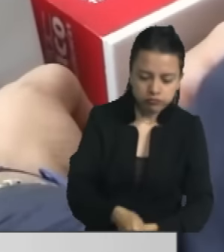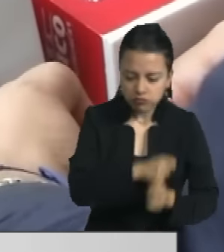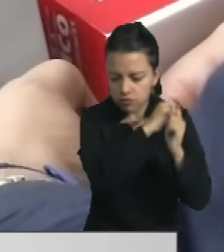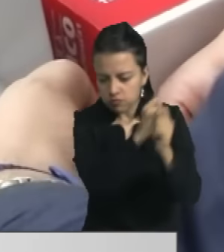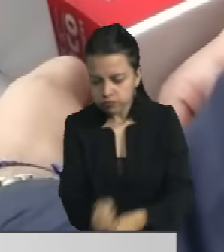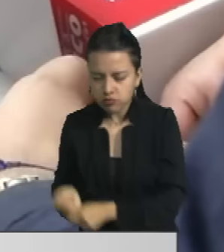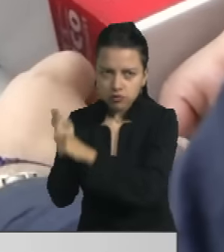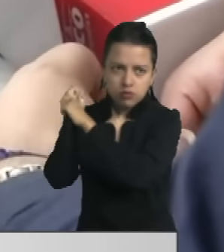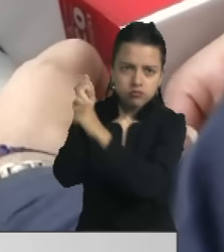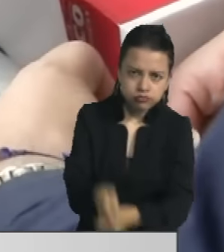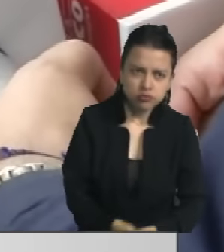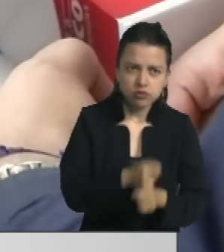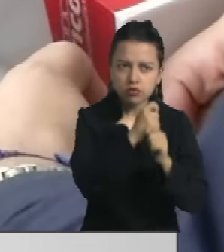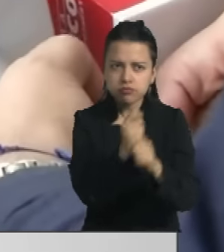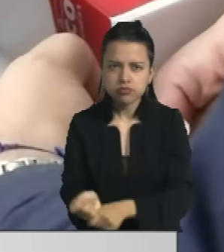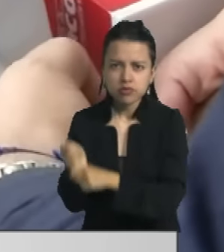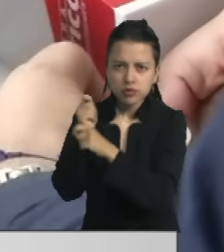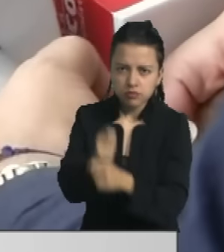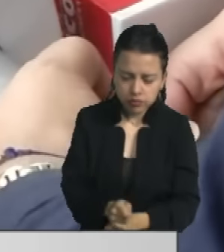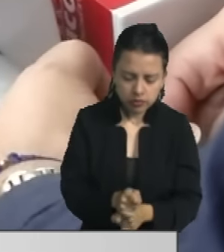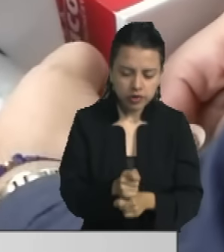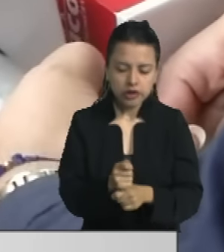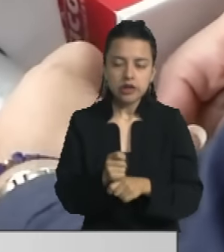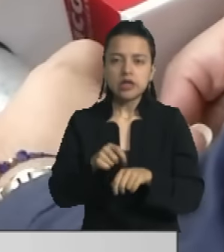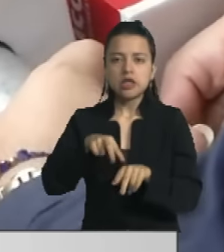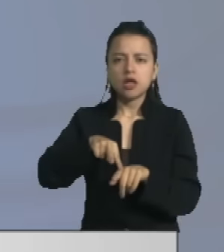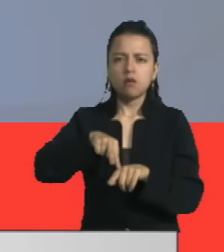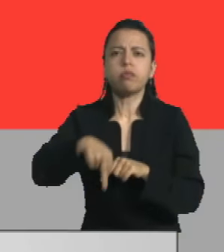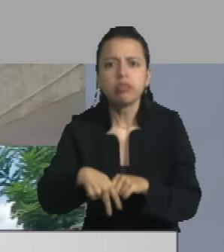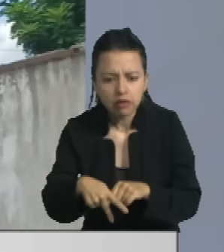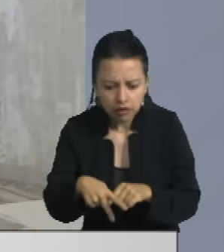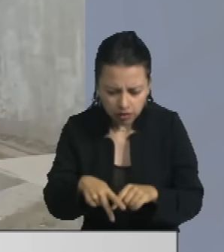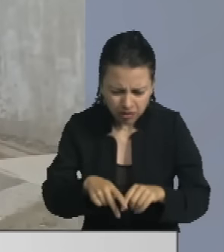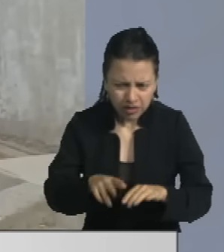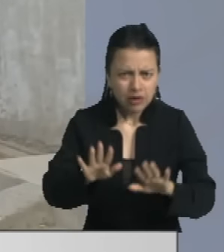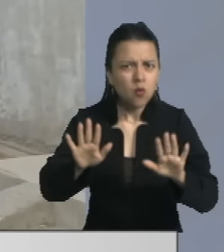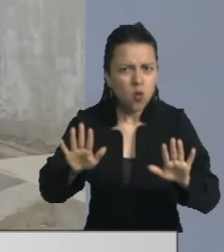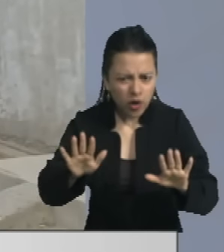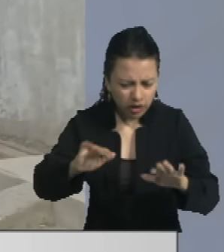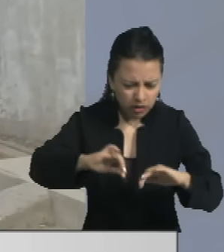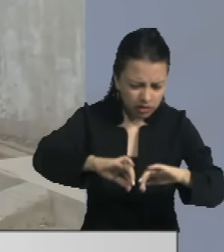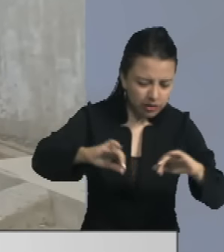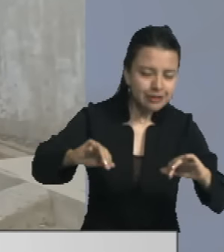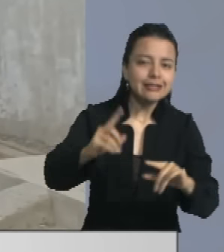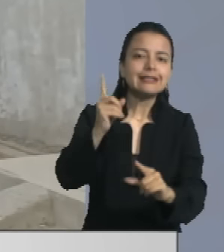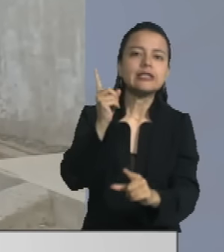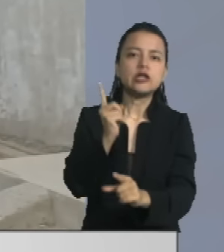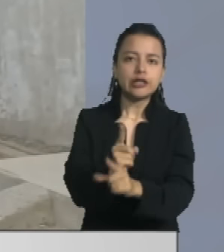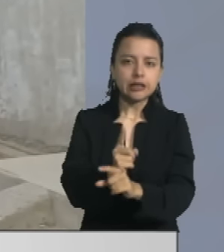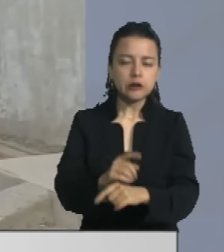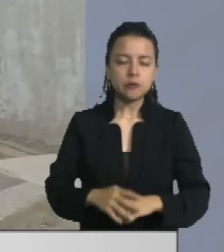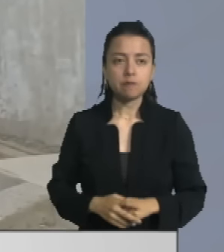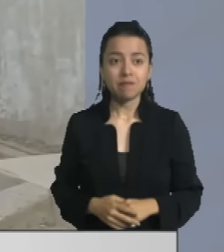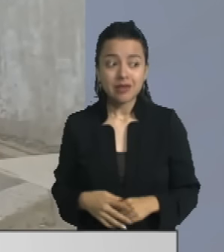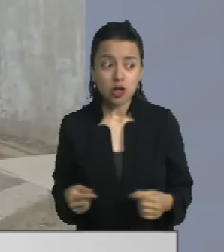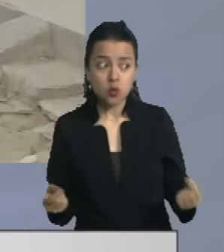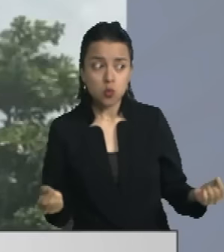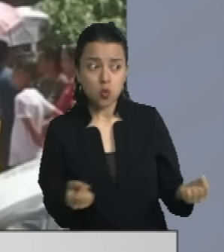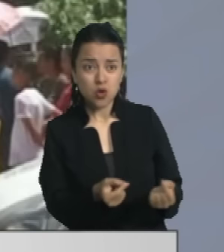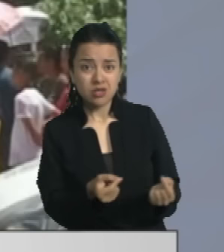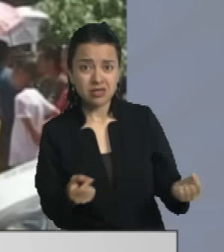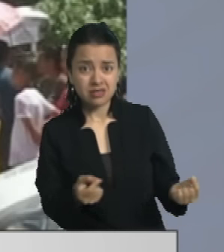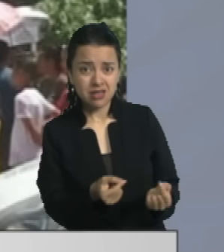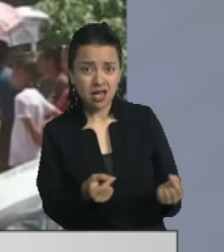le fue el pie y él dijo uy aquí hay algo el presunto asesino estaba en su casa muy cercano en el